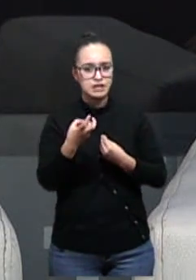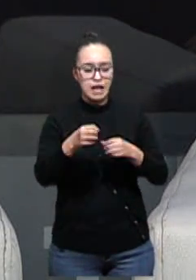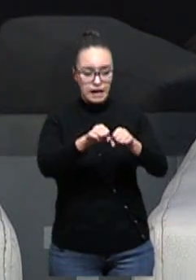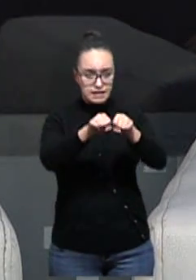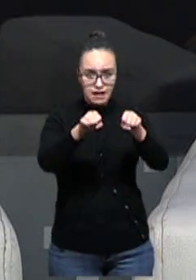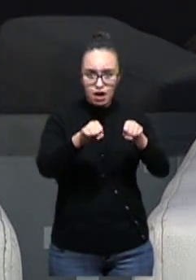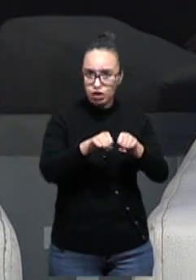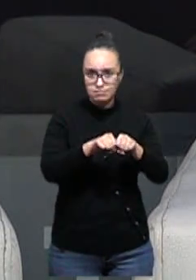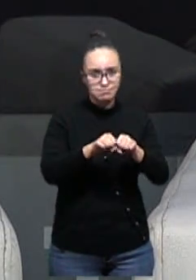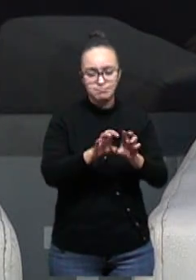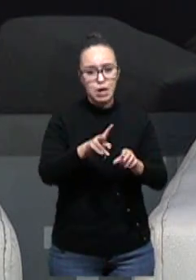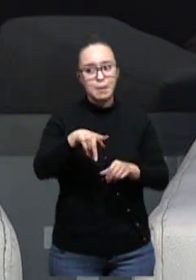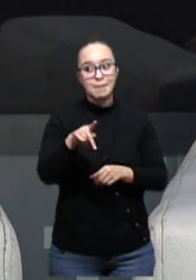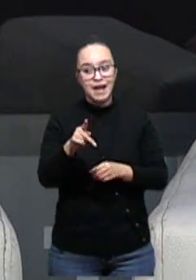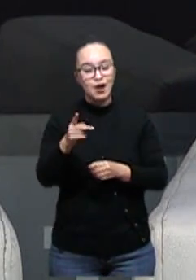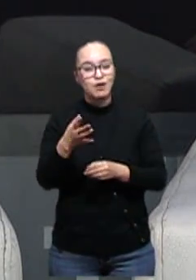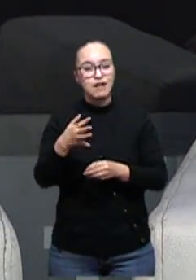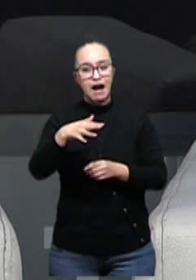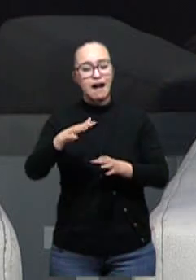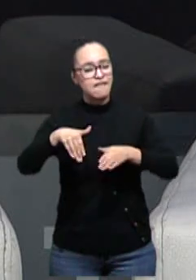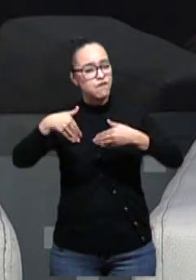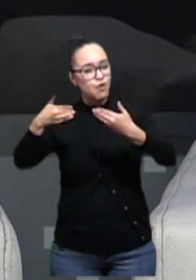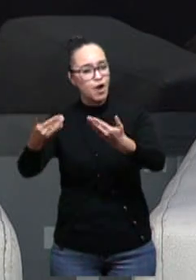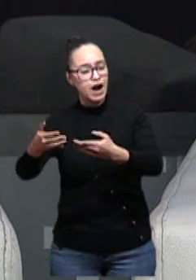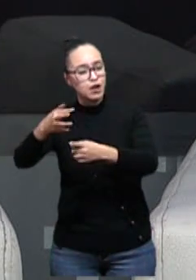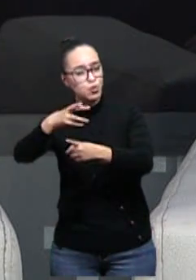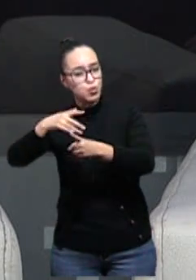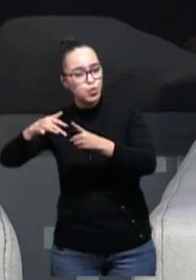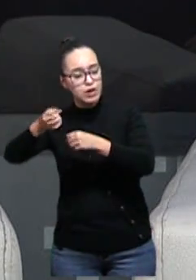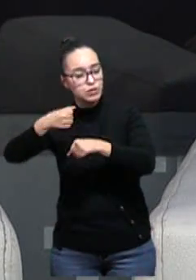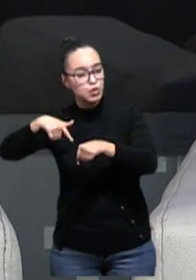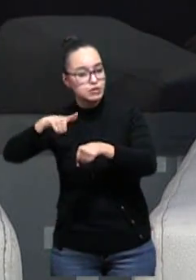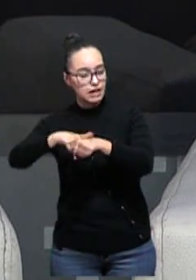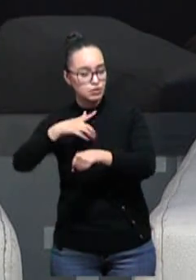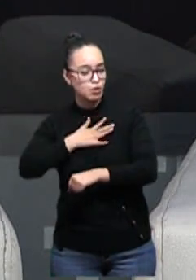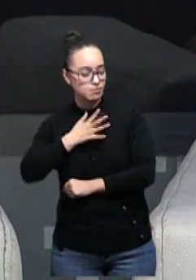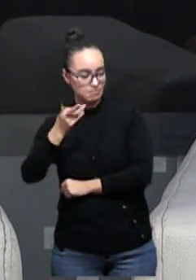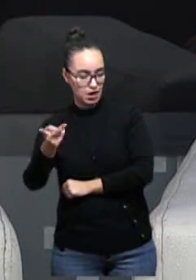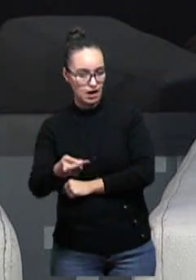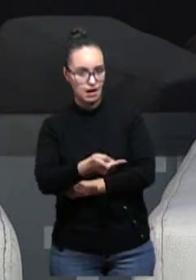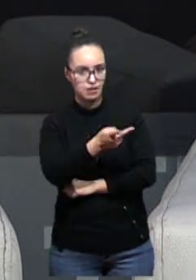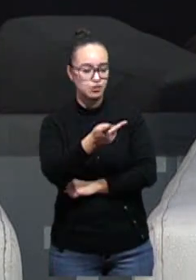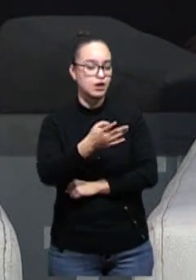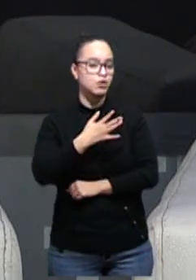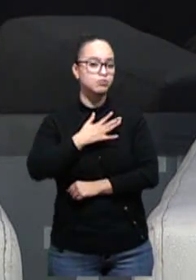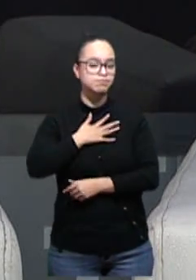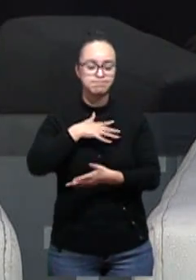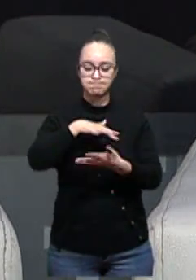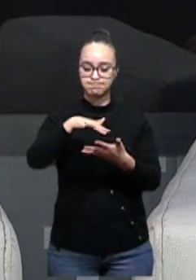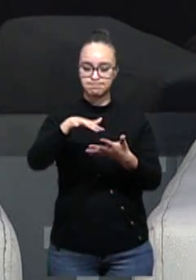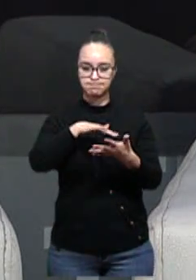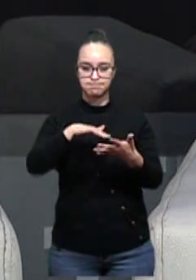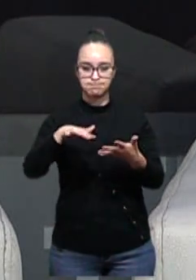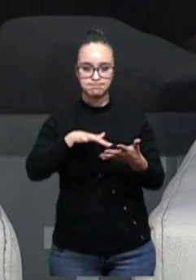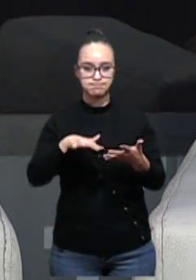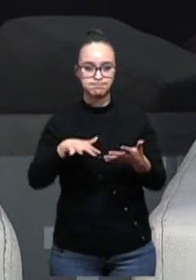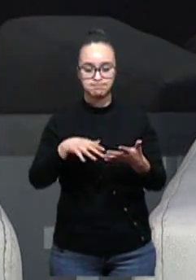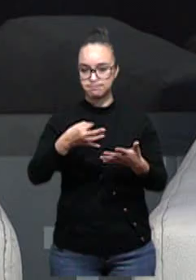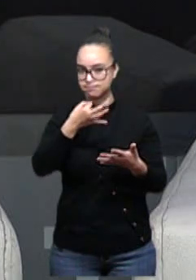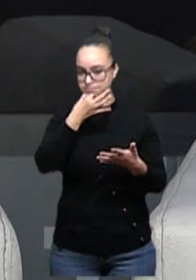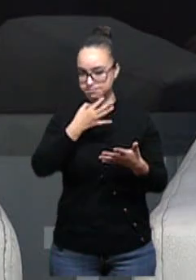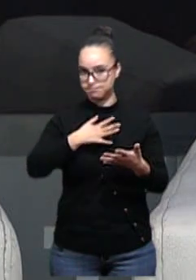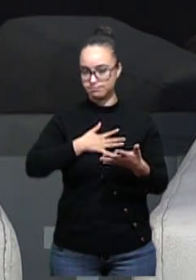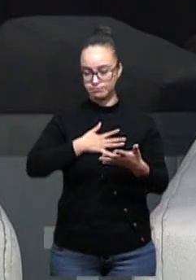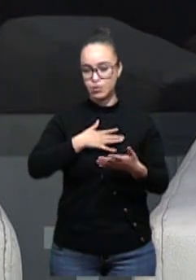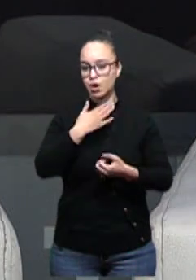aulas, sino a la vida social, lo que hay alrededor. Entonces, yo dejo esta pregunta y también doy lectura a algunos de los reportes para